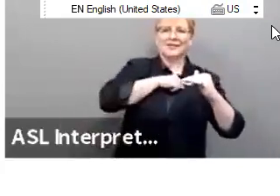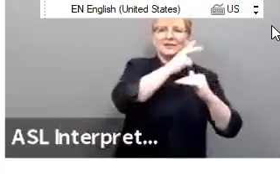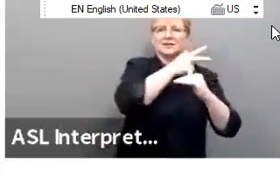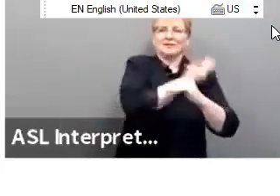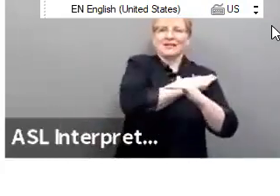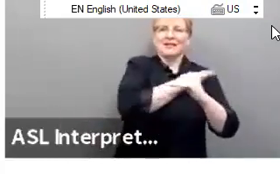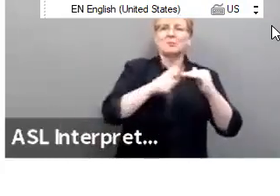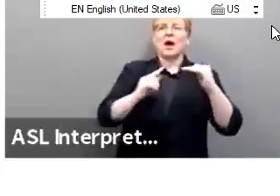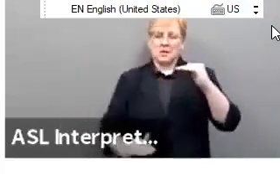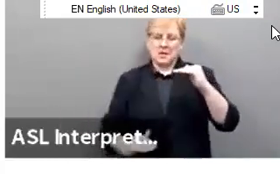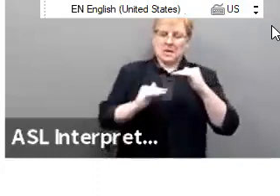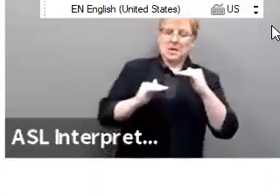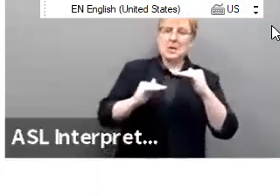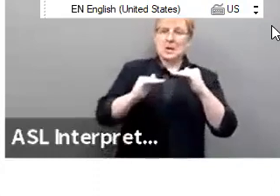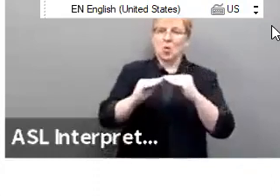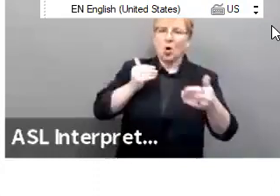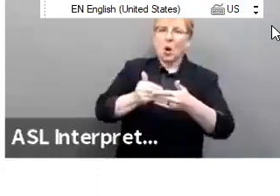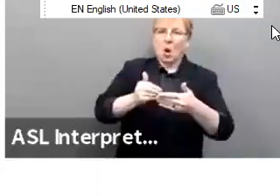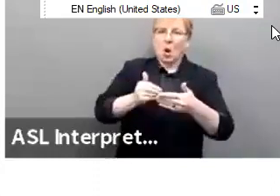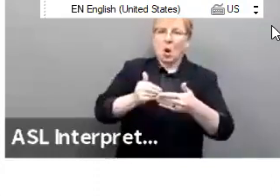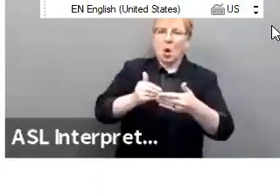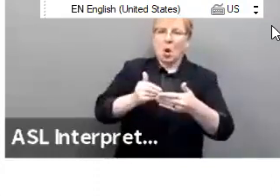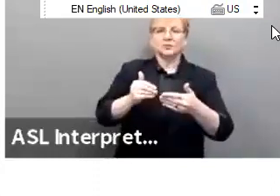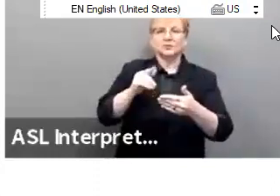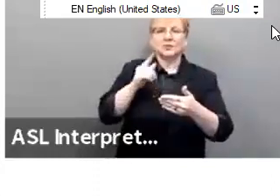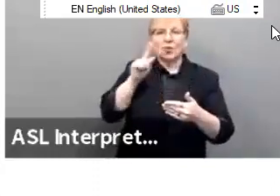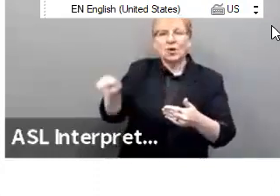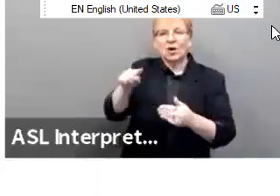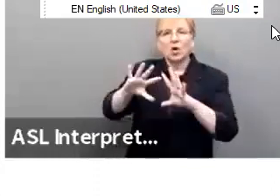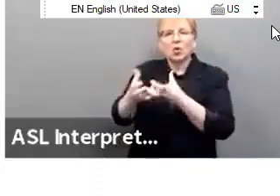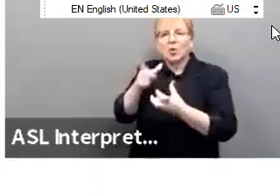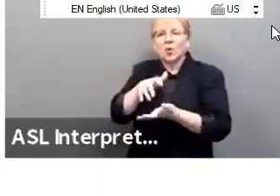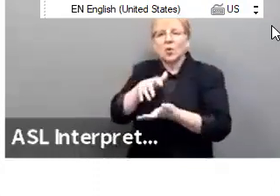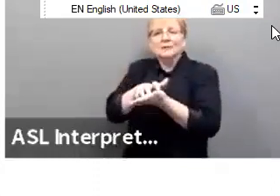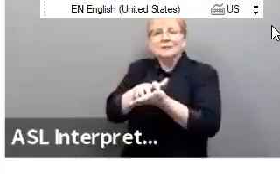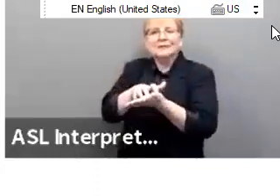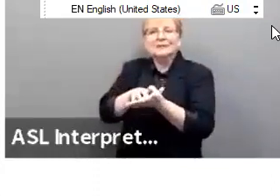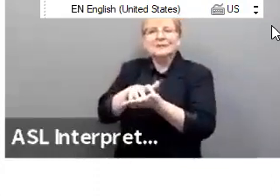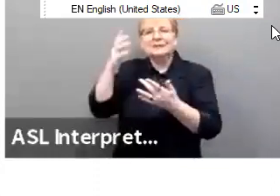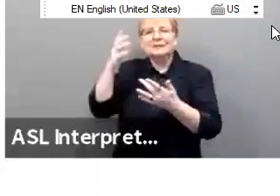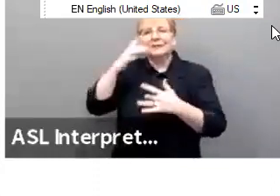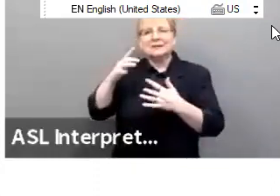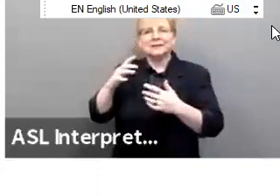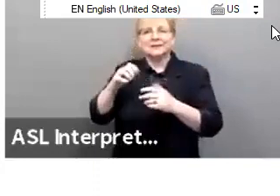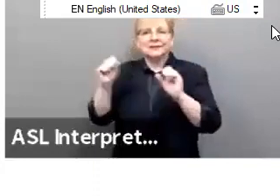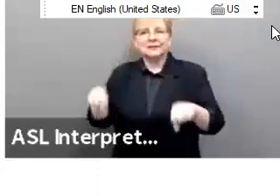tuvieron muy buena respuesta con 2 vacunas, pero con la tercera vieron un aumento significativo cerca a lo que quizás